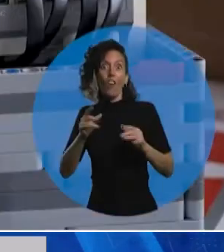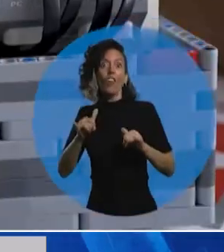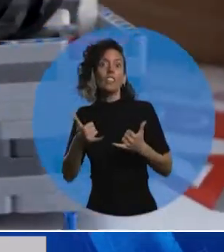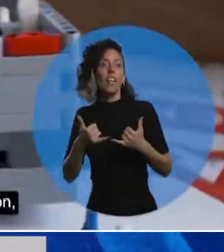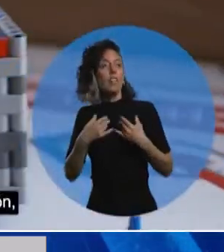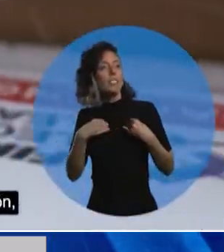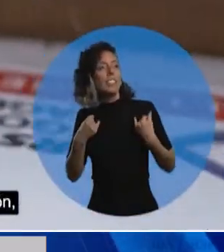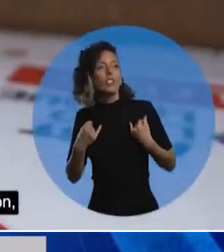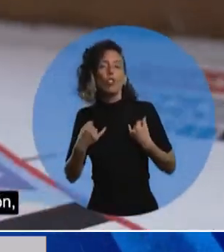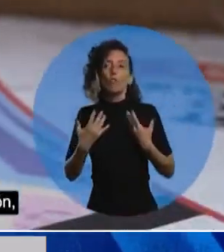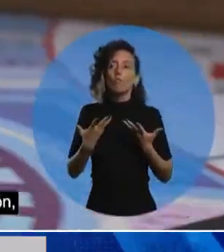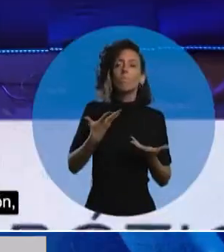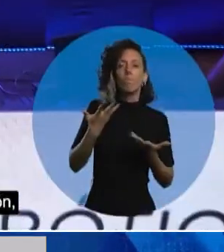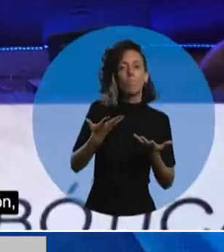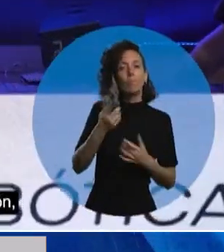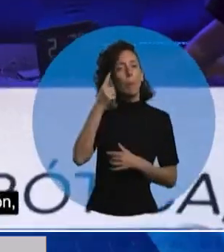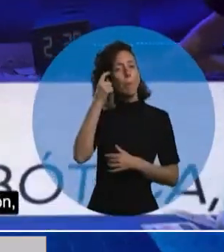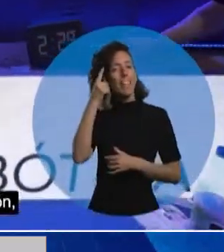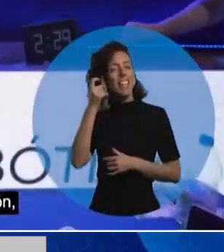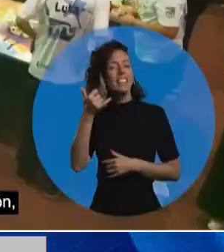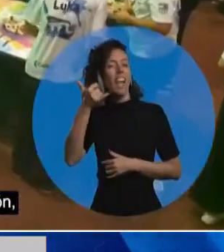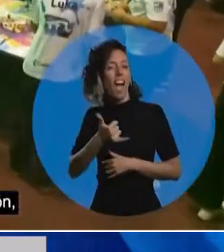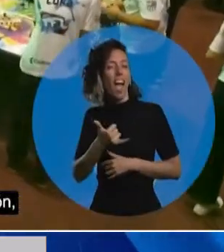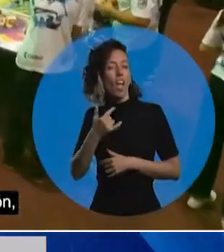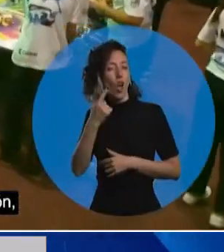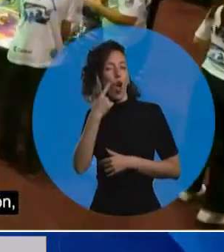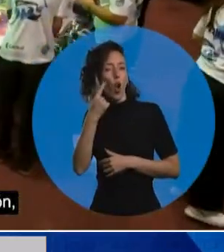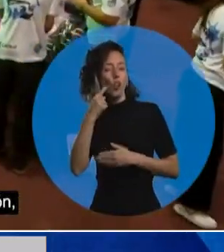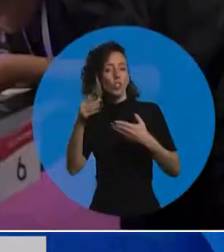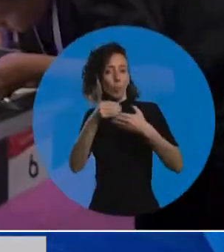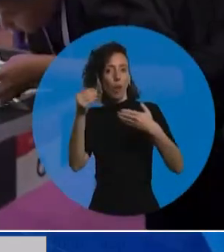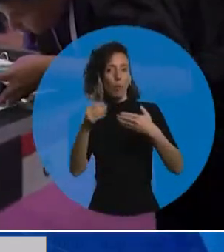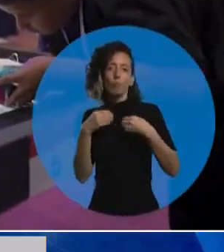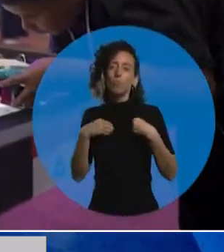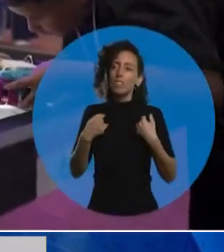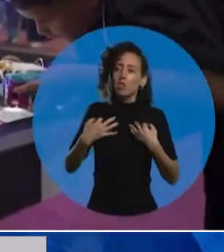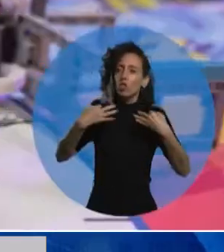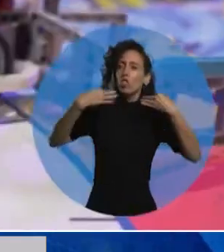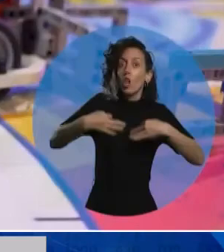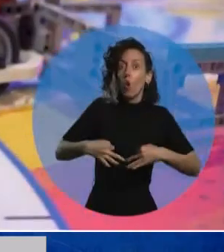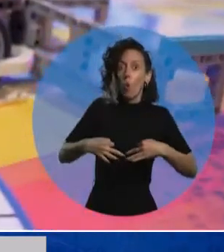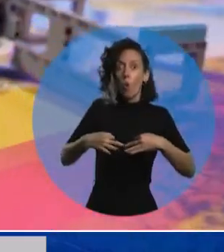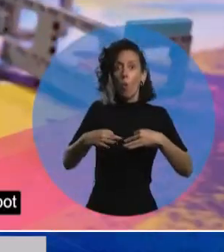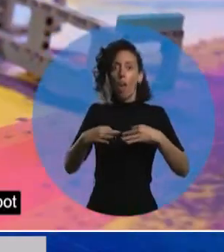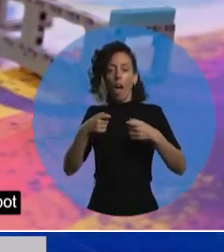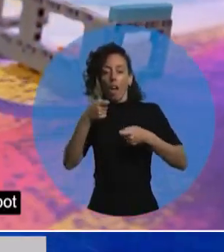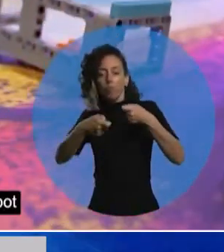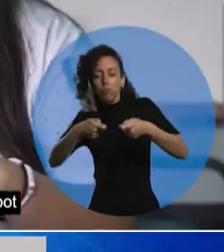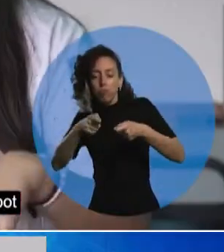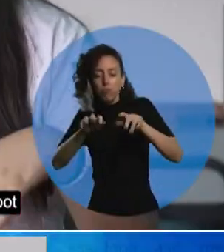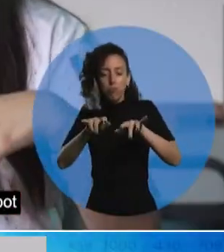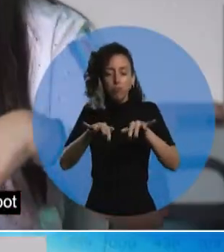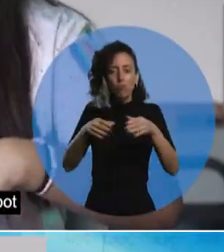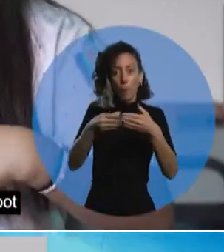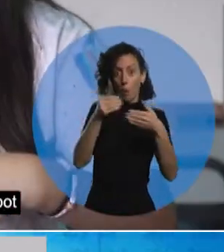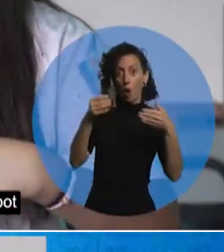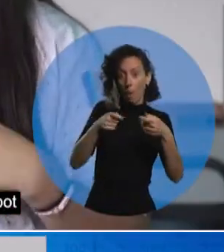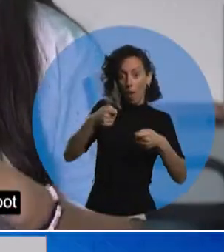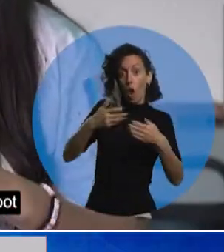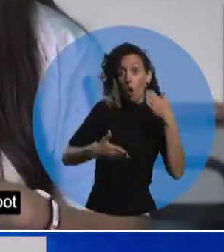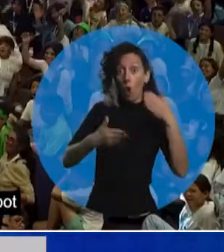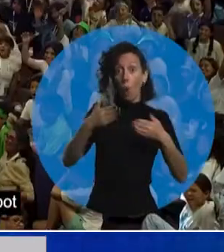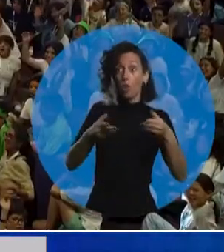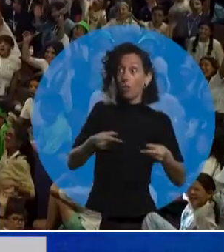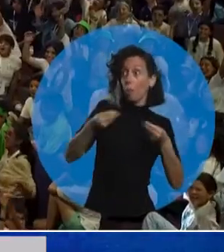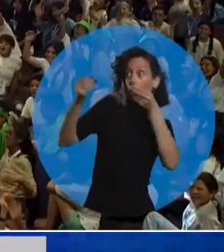crítico, hicimos este marco. Yo traje hoy está en la página web de Ceibal, sí, ¿no? Está en la Biblioteca País,